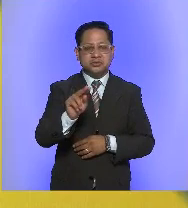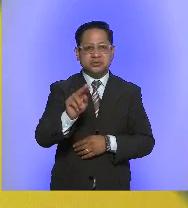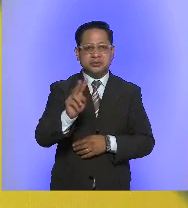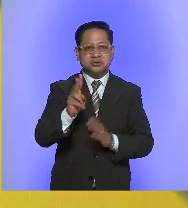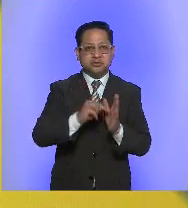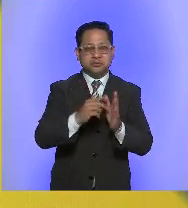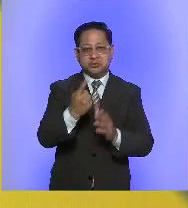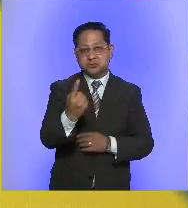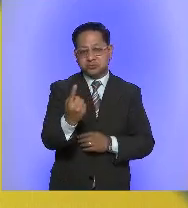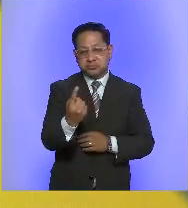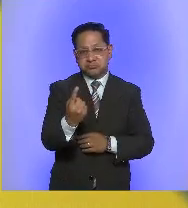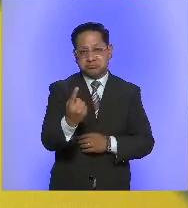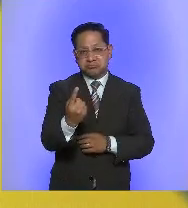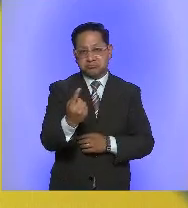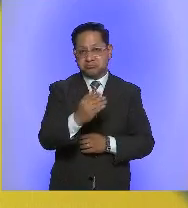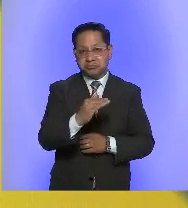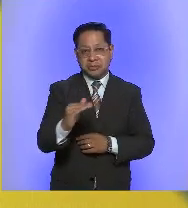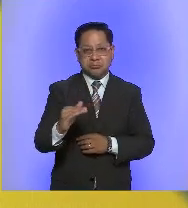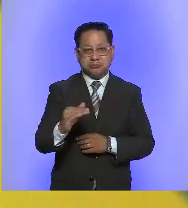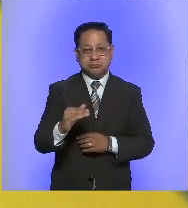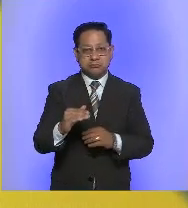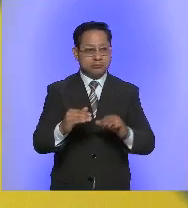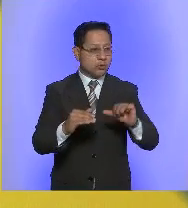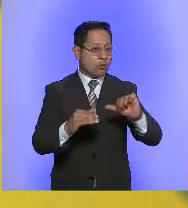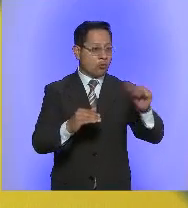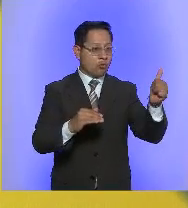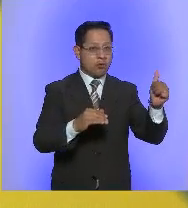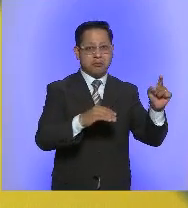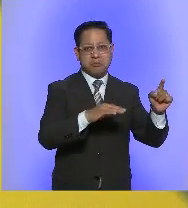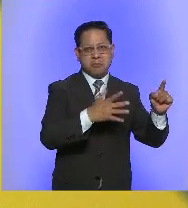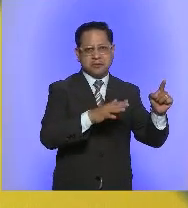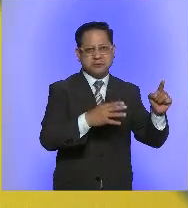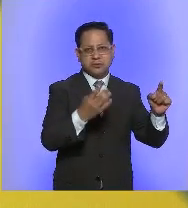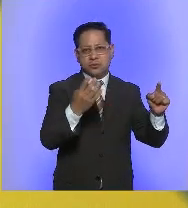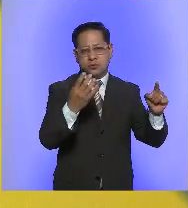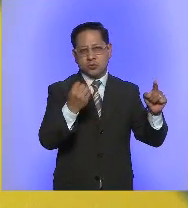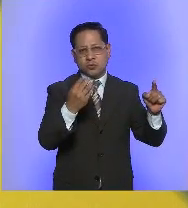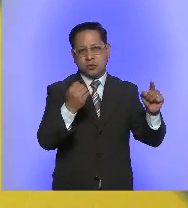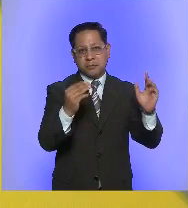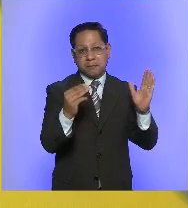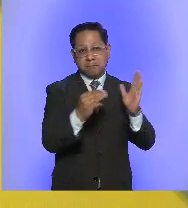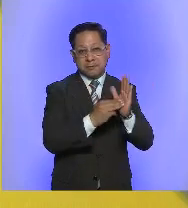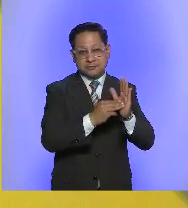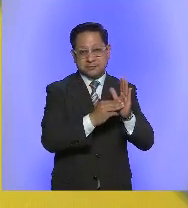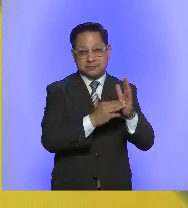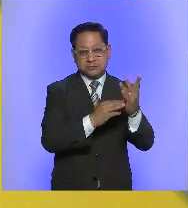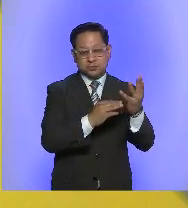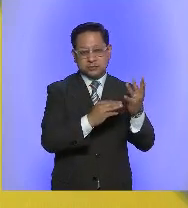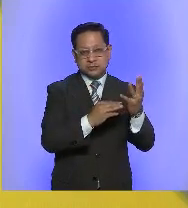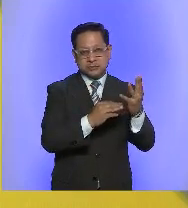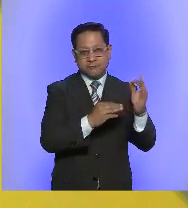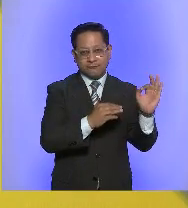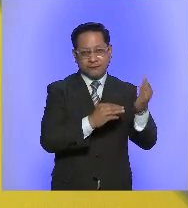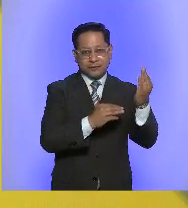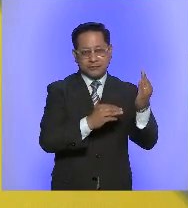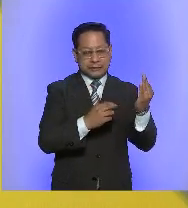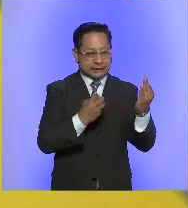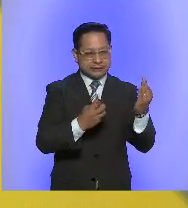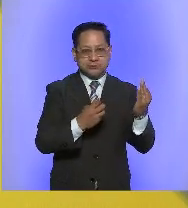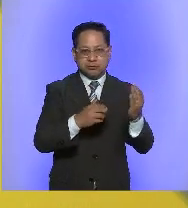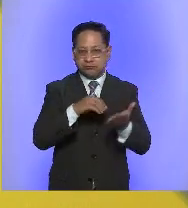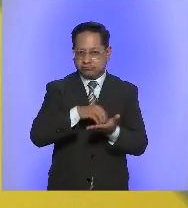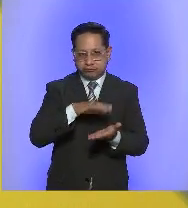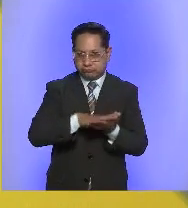federativas, cerca de 9,050. Esos son datos duros. Por eso,